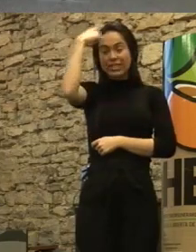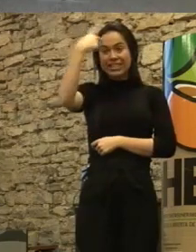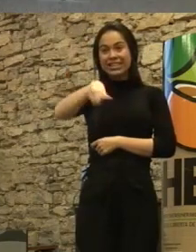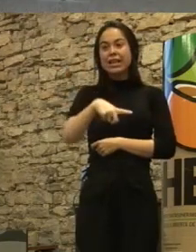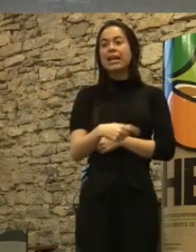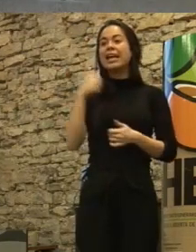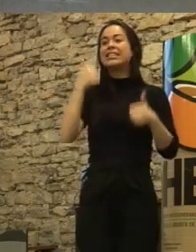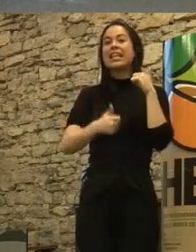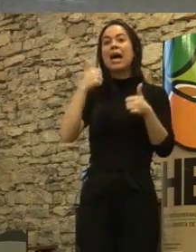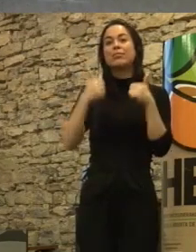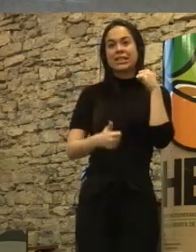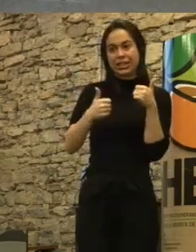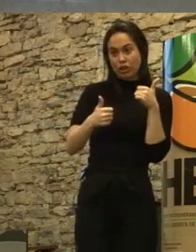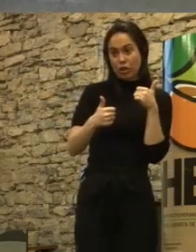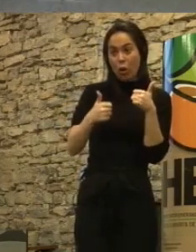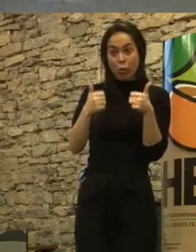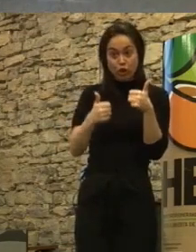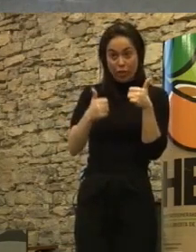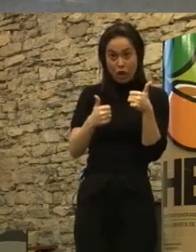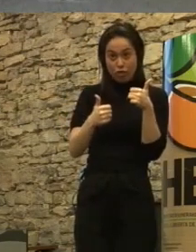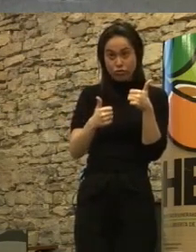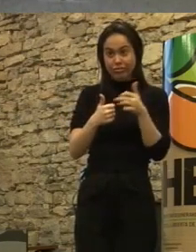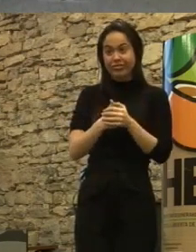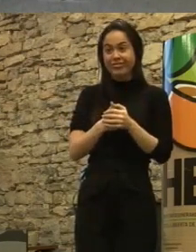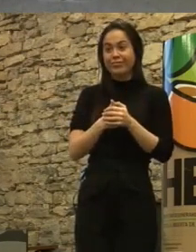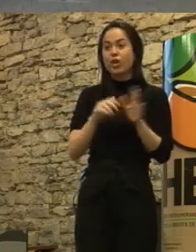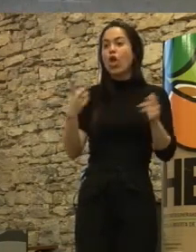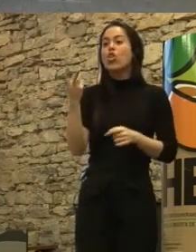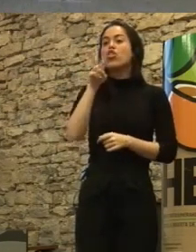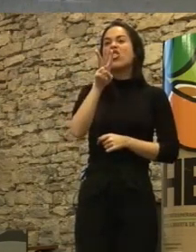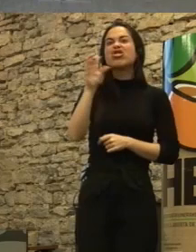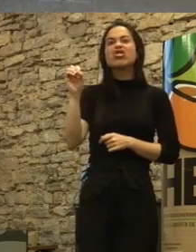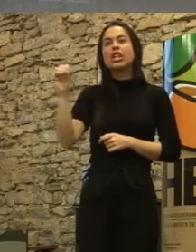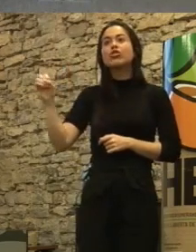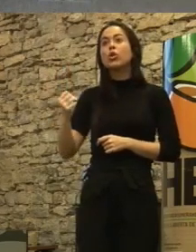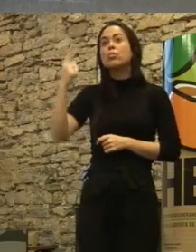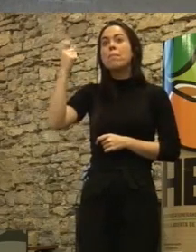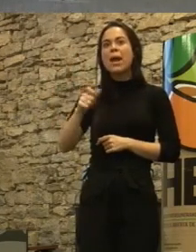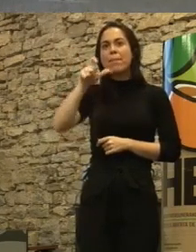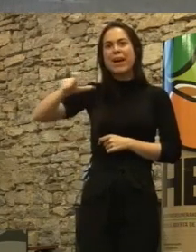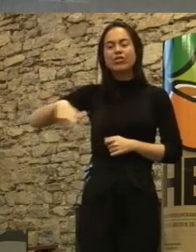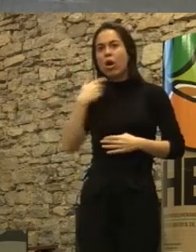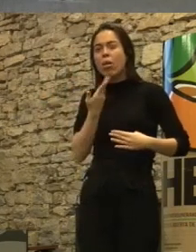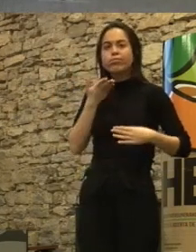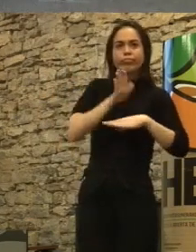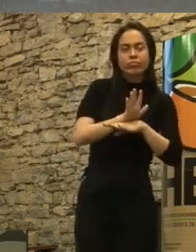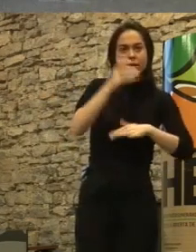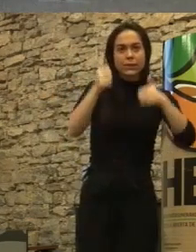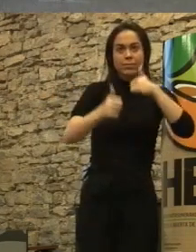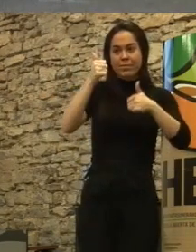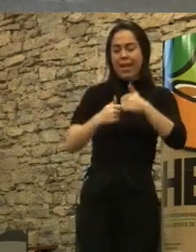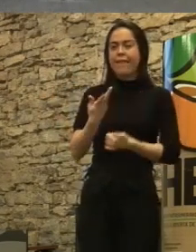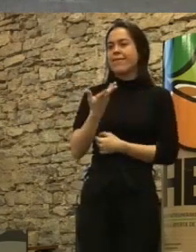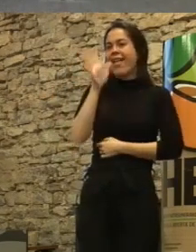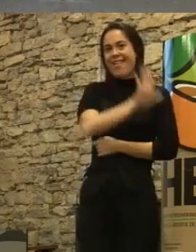las grandes oposiciones, que van 200.000 opositores a dar exámenes, el Estado está preocupado que copien,